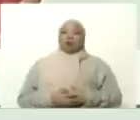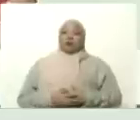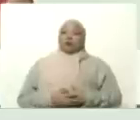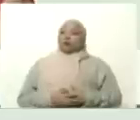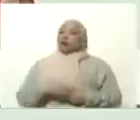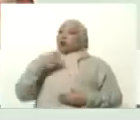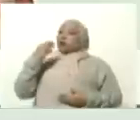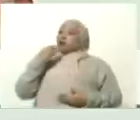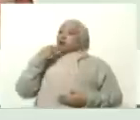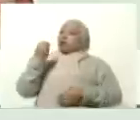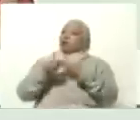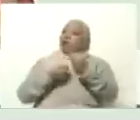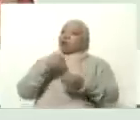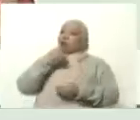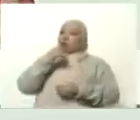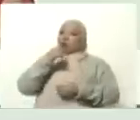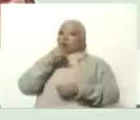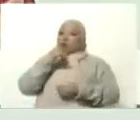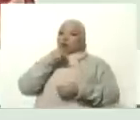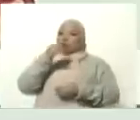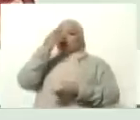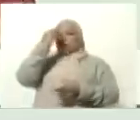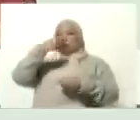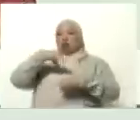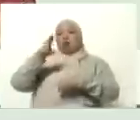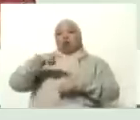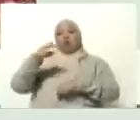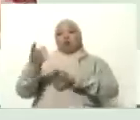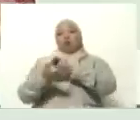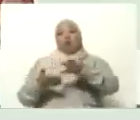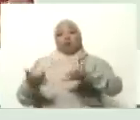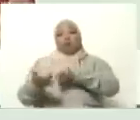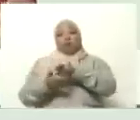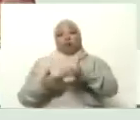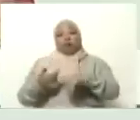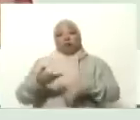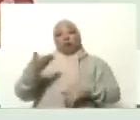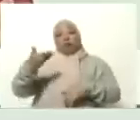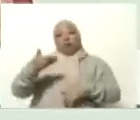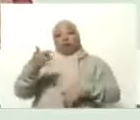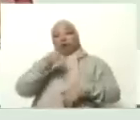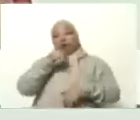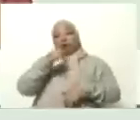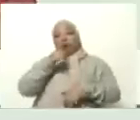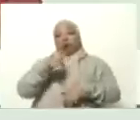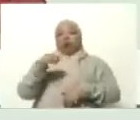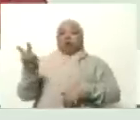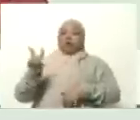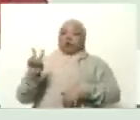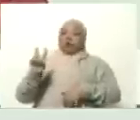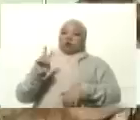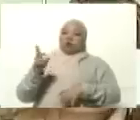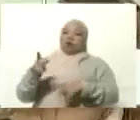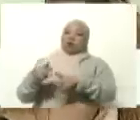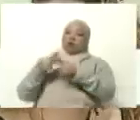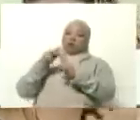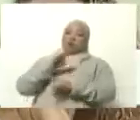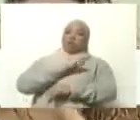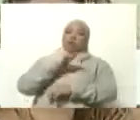eso sirve para ayudar a nuestro pueblo, nosotros no tenemos ningún complejo ni ningún problema. Lo importante es que esa plata regrese a nuestro país porque es